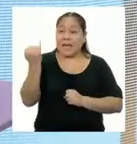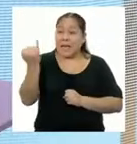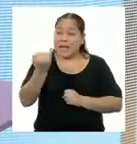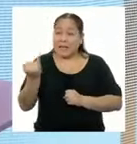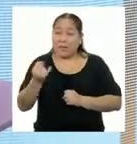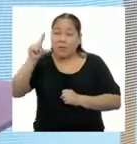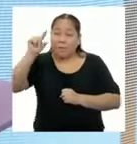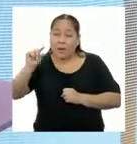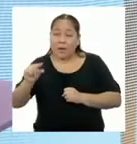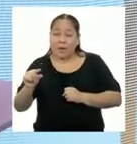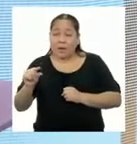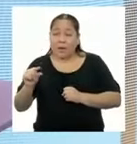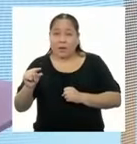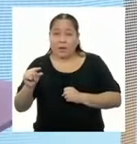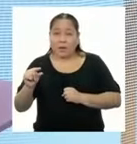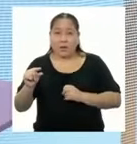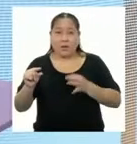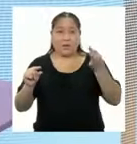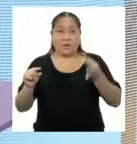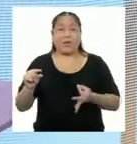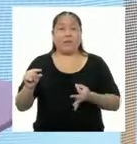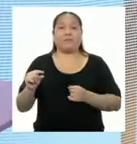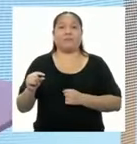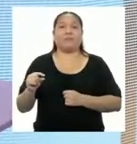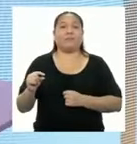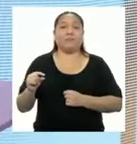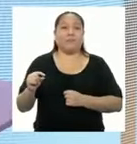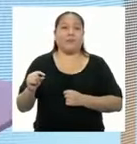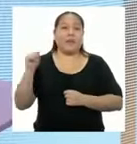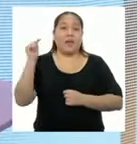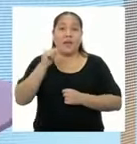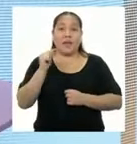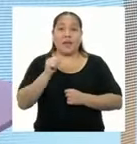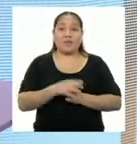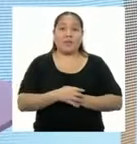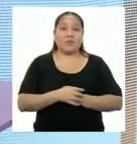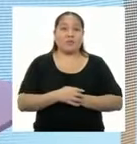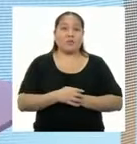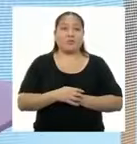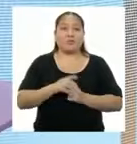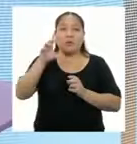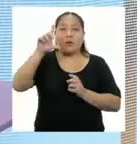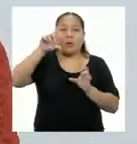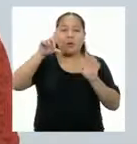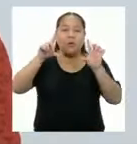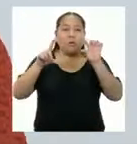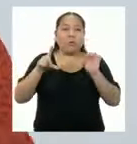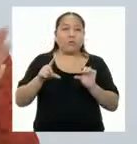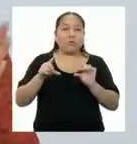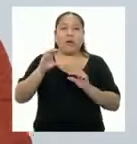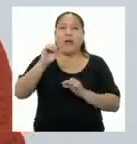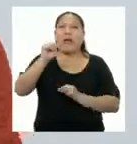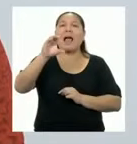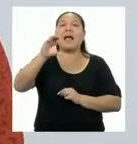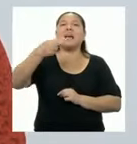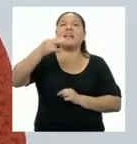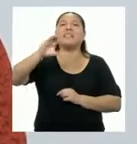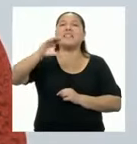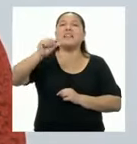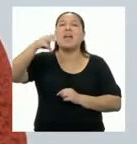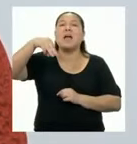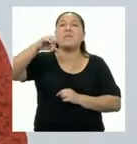más pequeño que la realidad, así que esto es un achicamiento. No, no